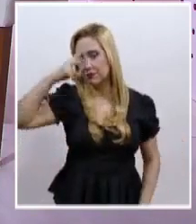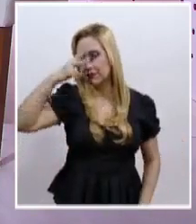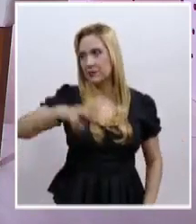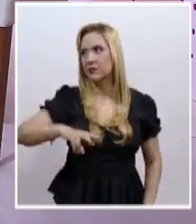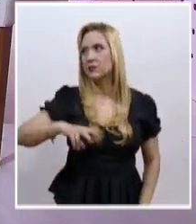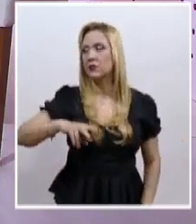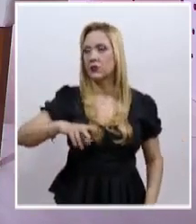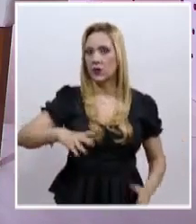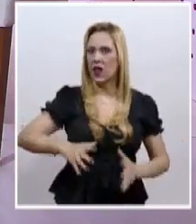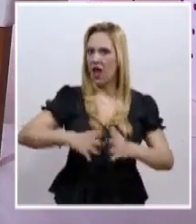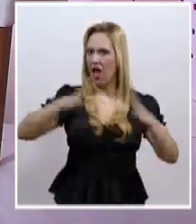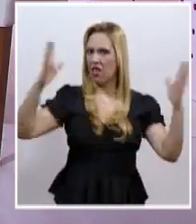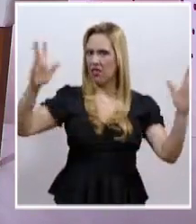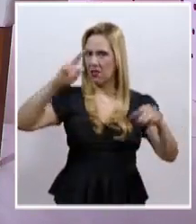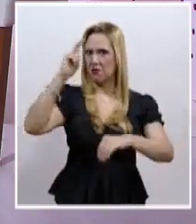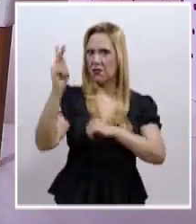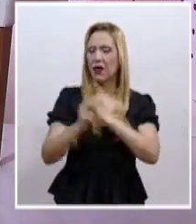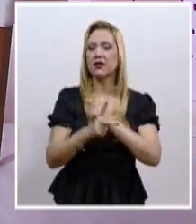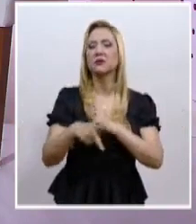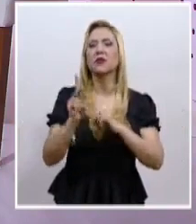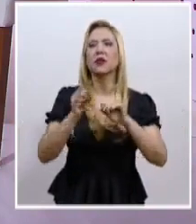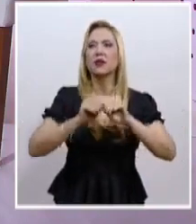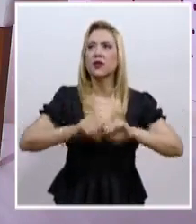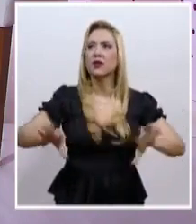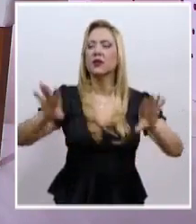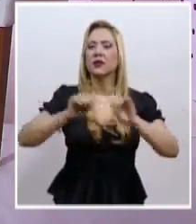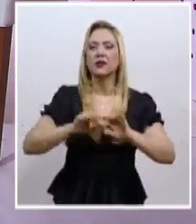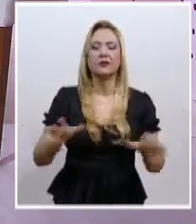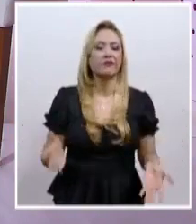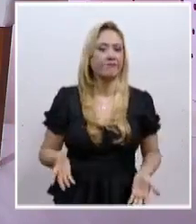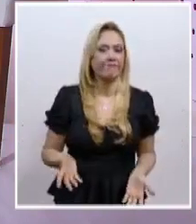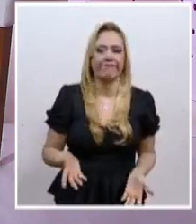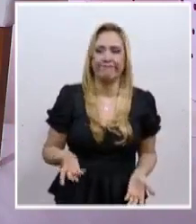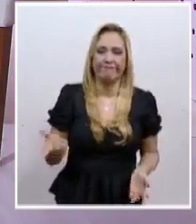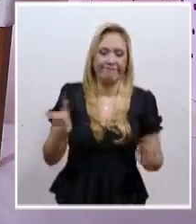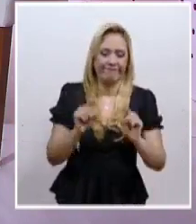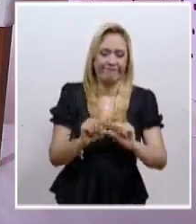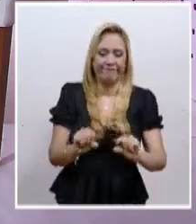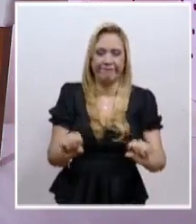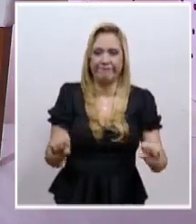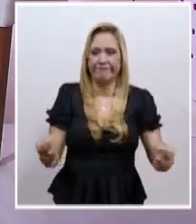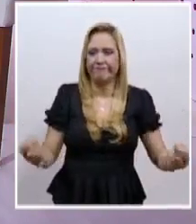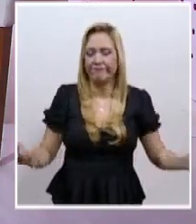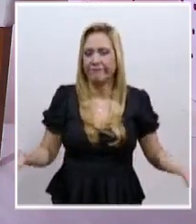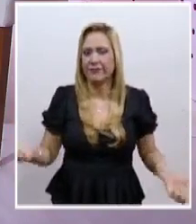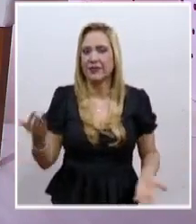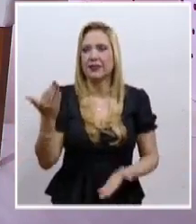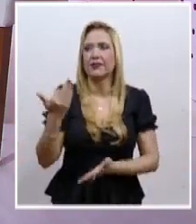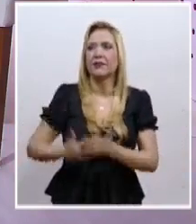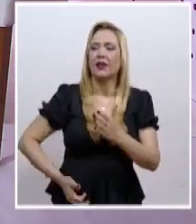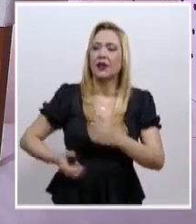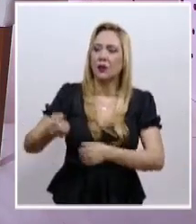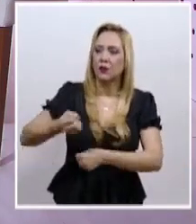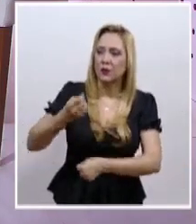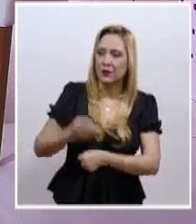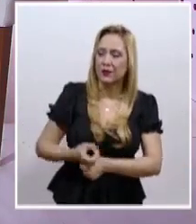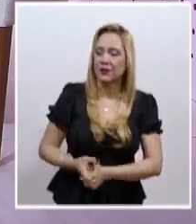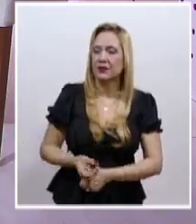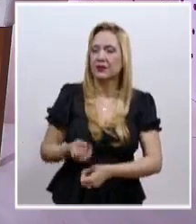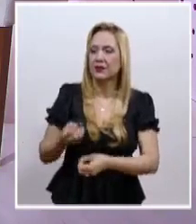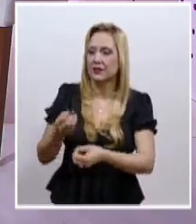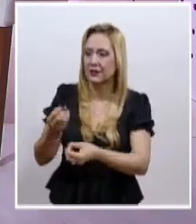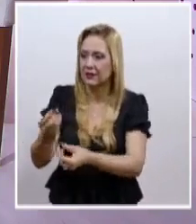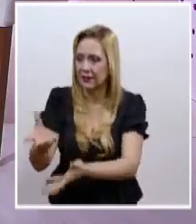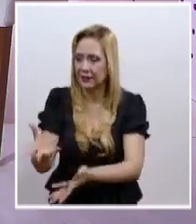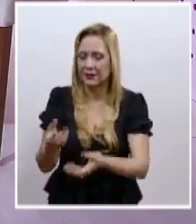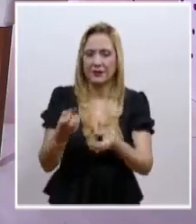pie bastante grande, pero la distribución a veces es muy injusta precisamente porque pues, la falta de oportunidades para una